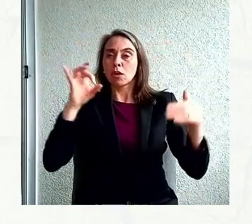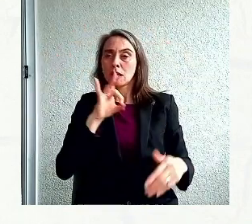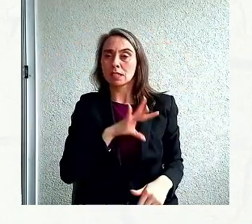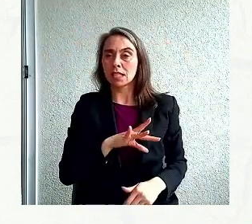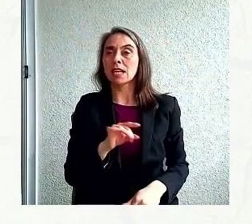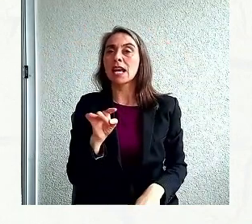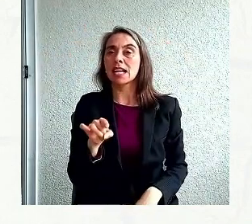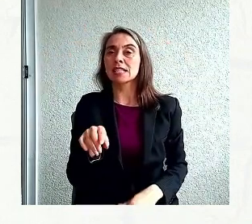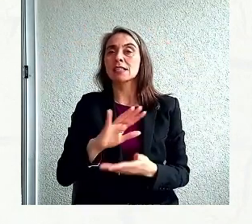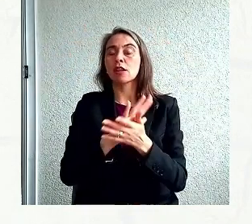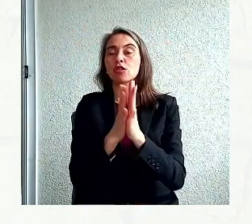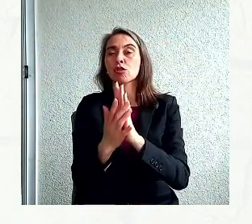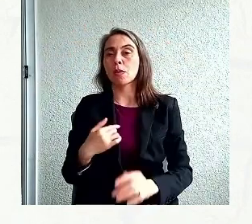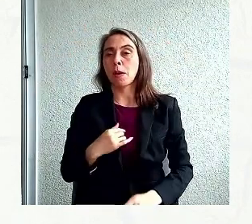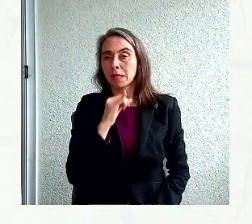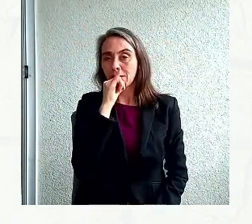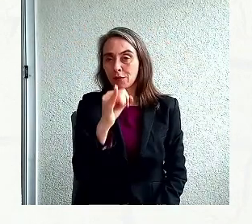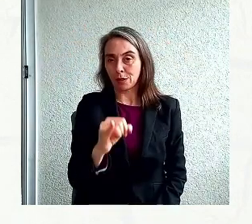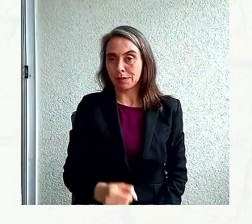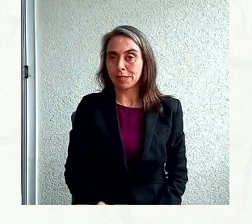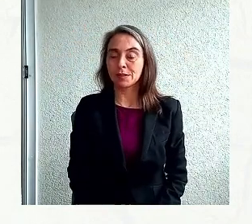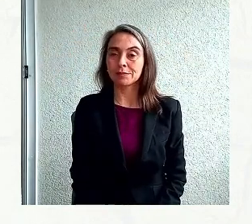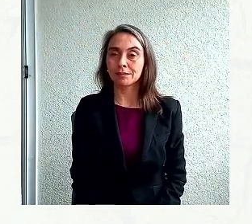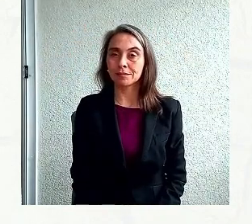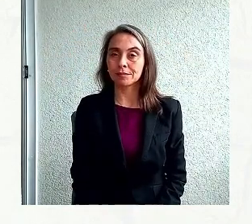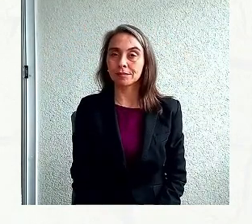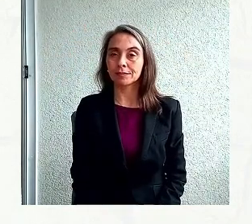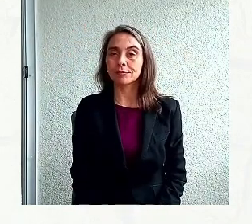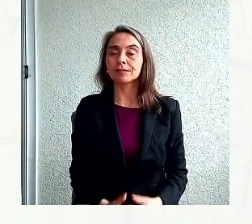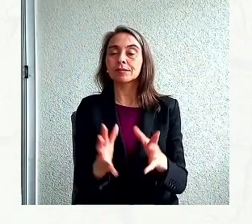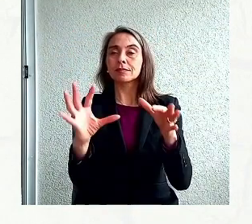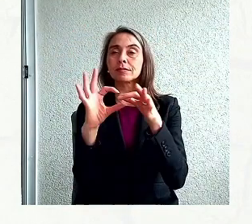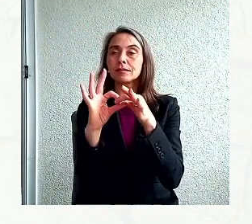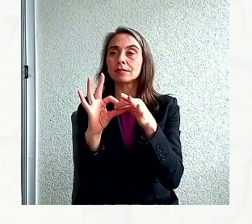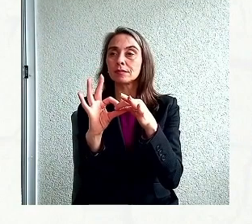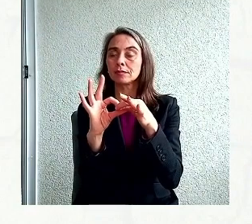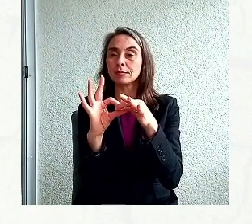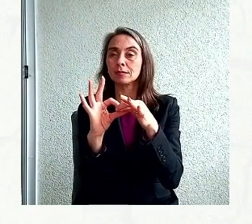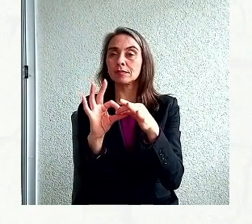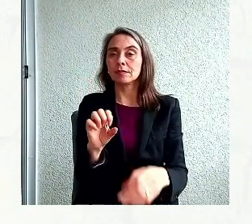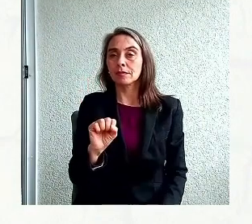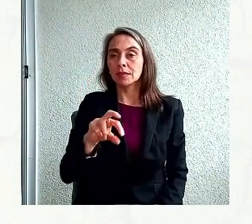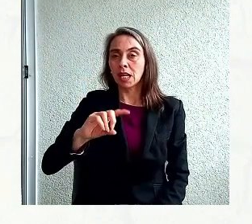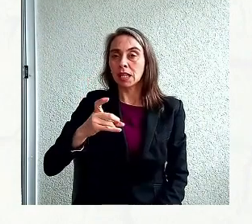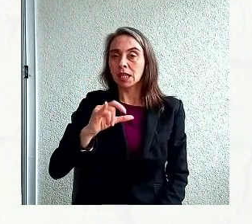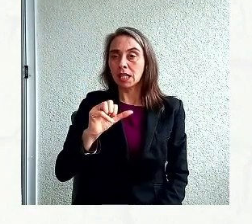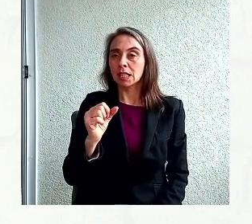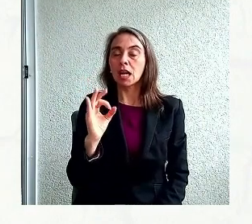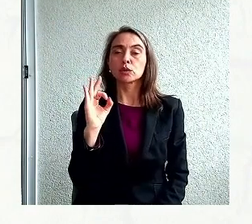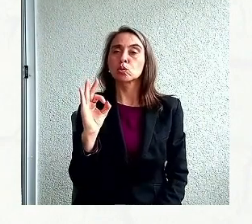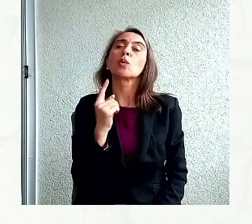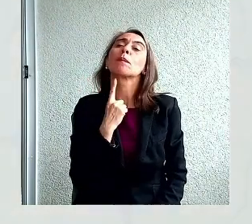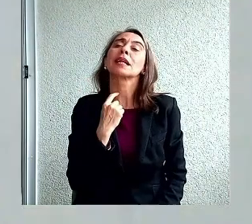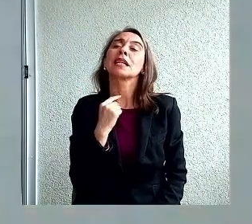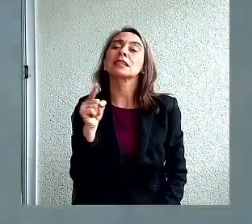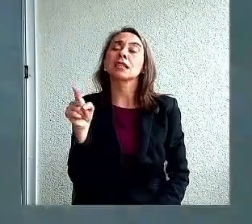Muchísimas gracias, Angélica. Súper interesante tu presentación. Honestamente no tenía idea que habían 300 tipos de musgo y líquenes en la Antártica, así